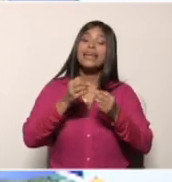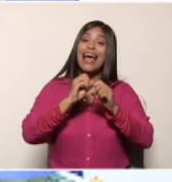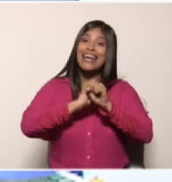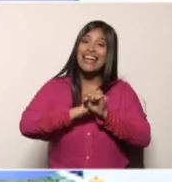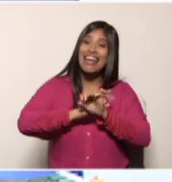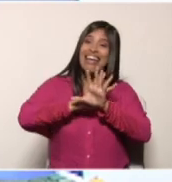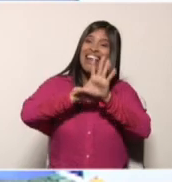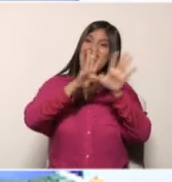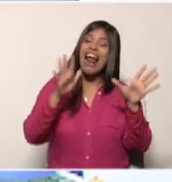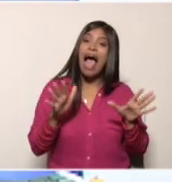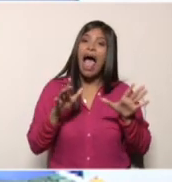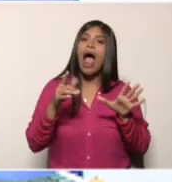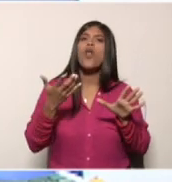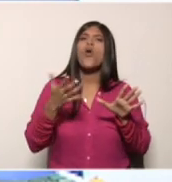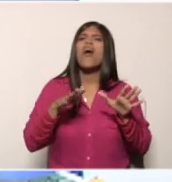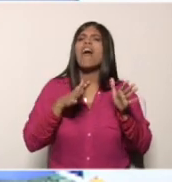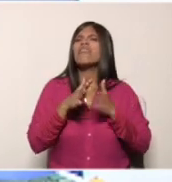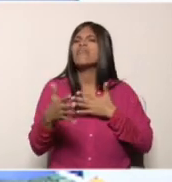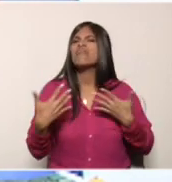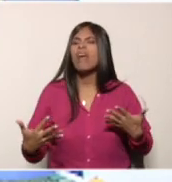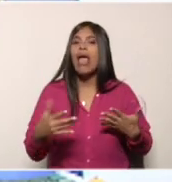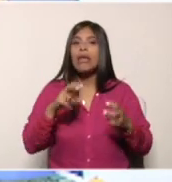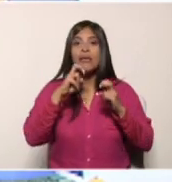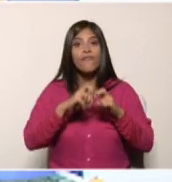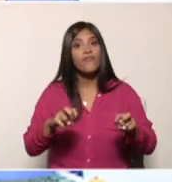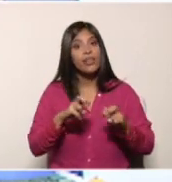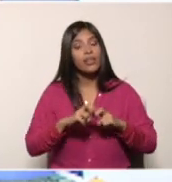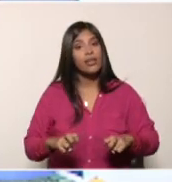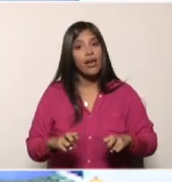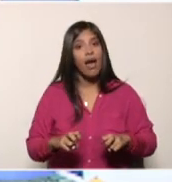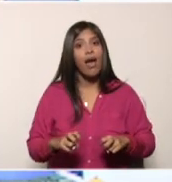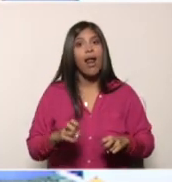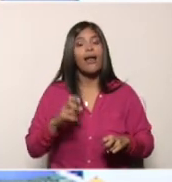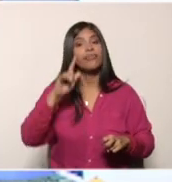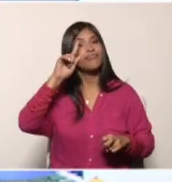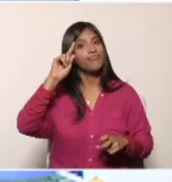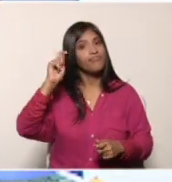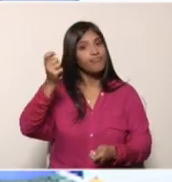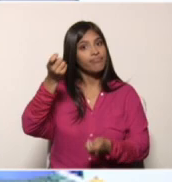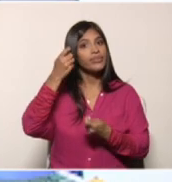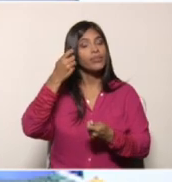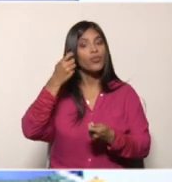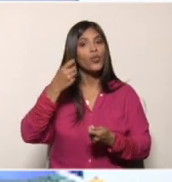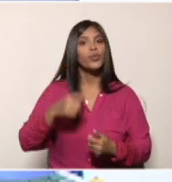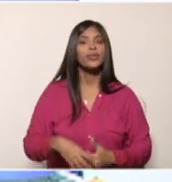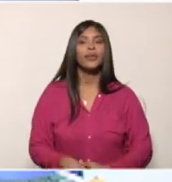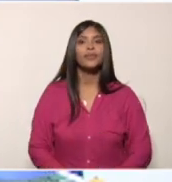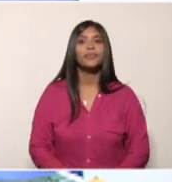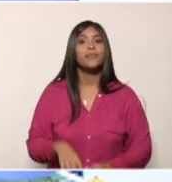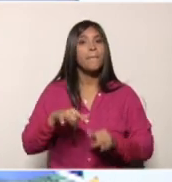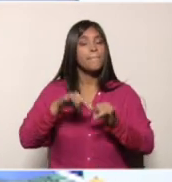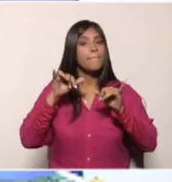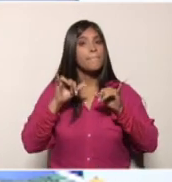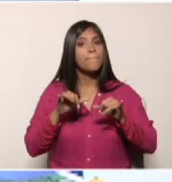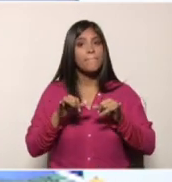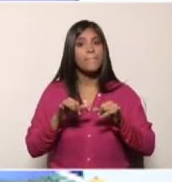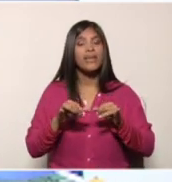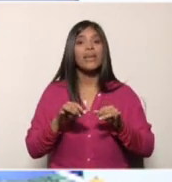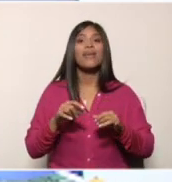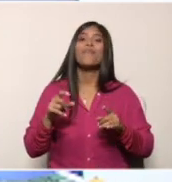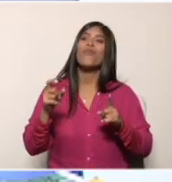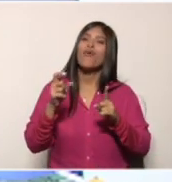lo que nos mandaron a investigar. ¿Ok? Recuerden, debemos conservar los